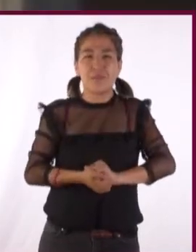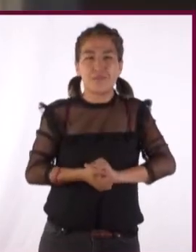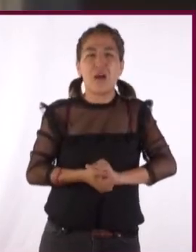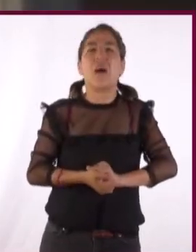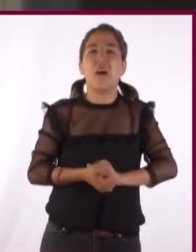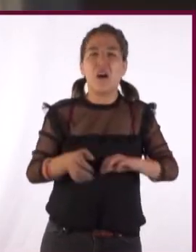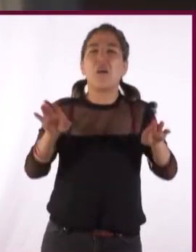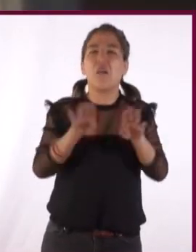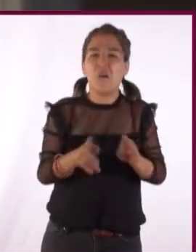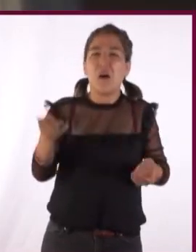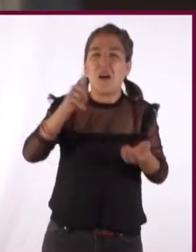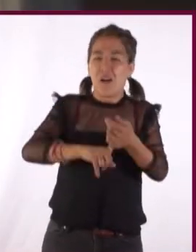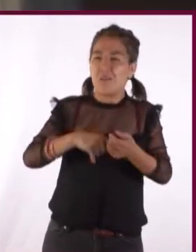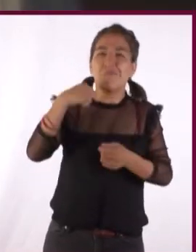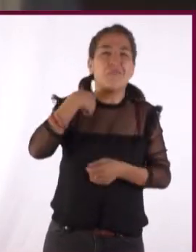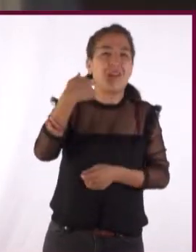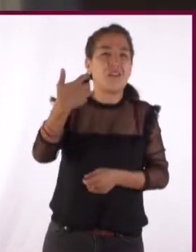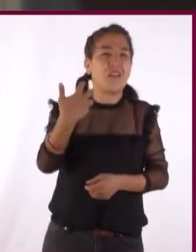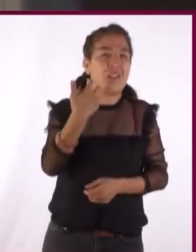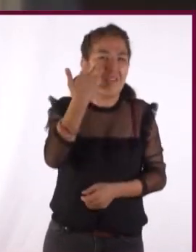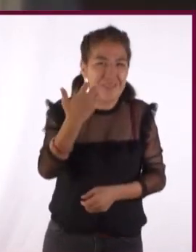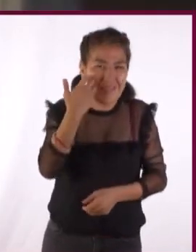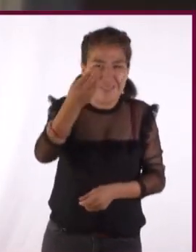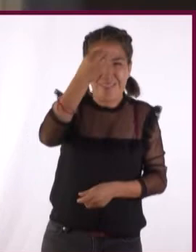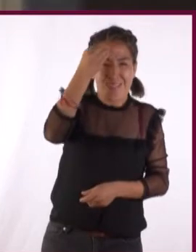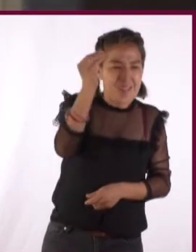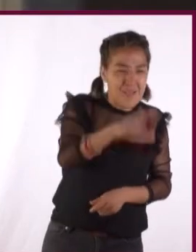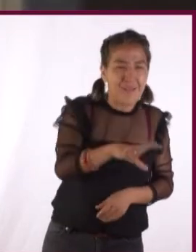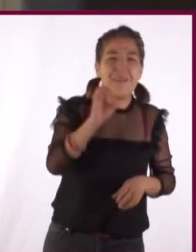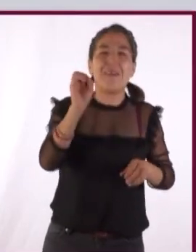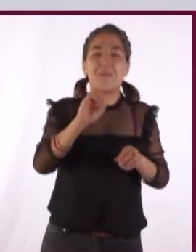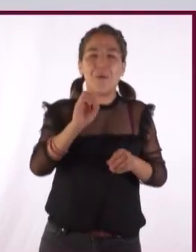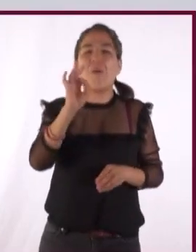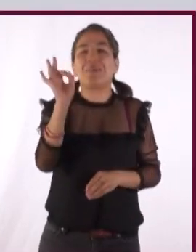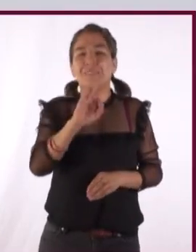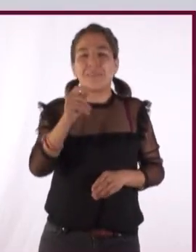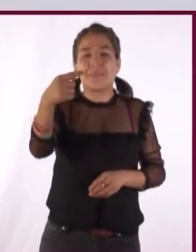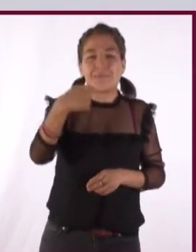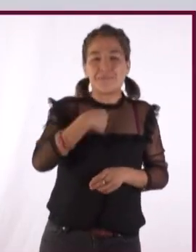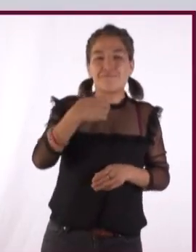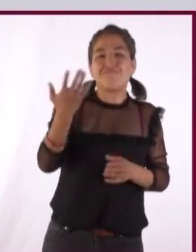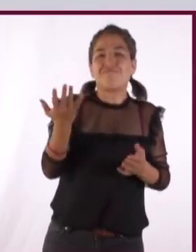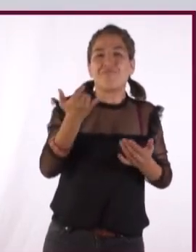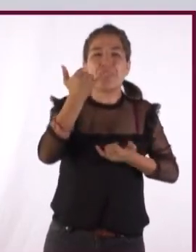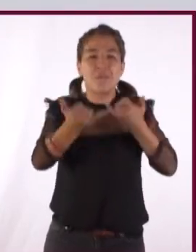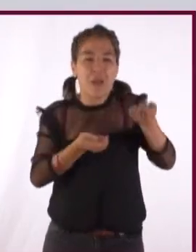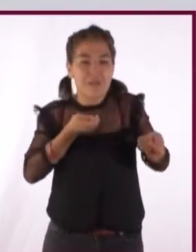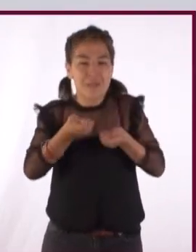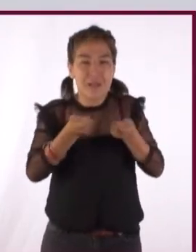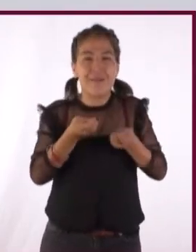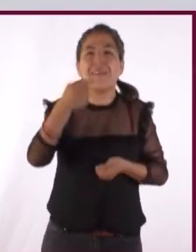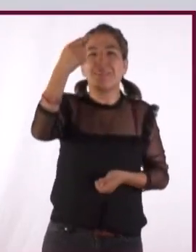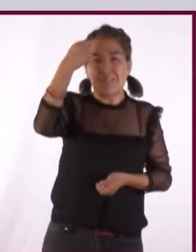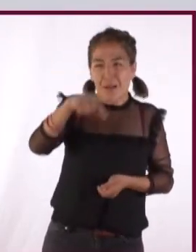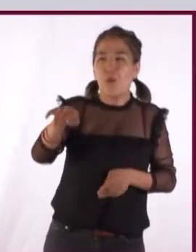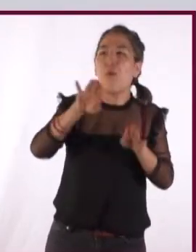víctimas de engaño, ¿no? O de chantajes. O sea, hay gente que nos toma la medida porque sabe, en esto de cómo influyen las